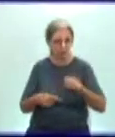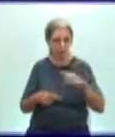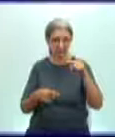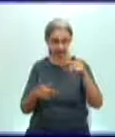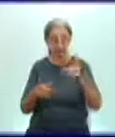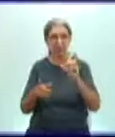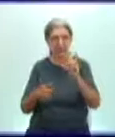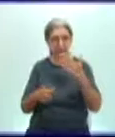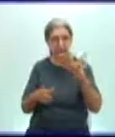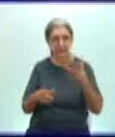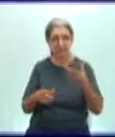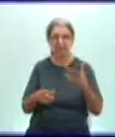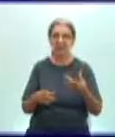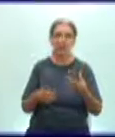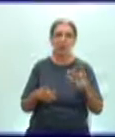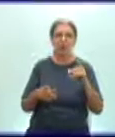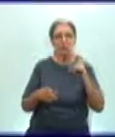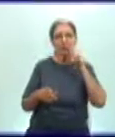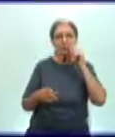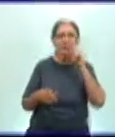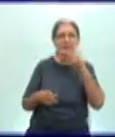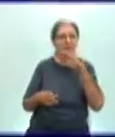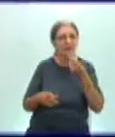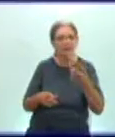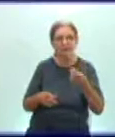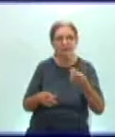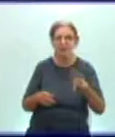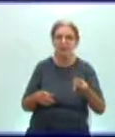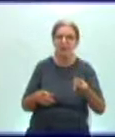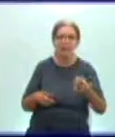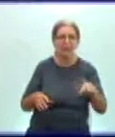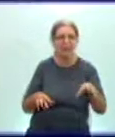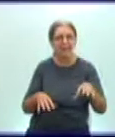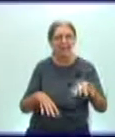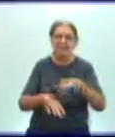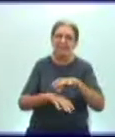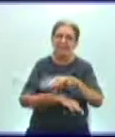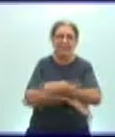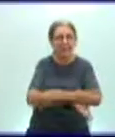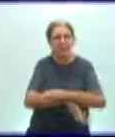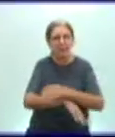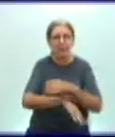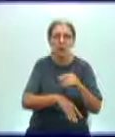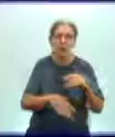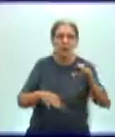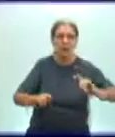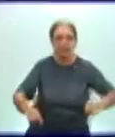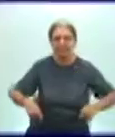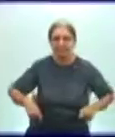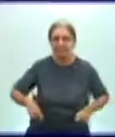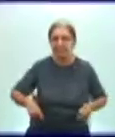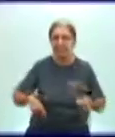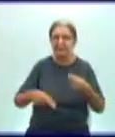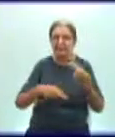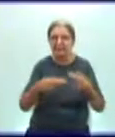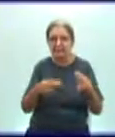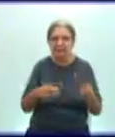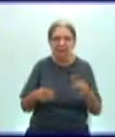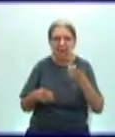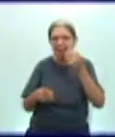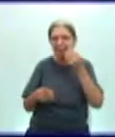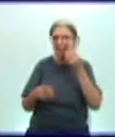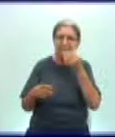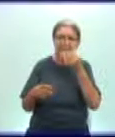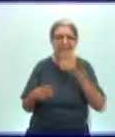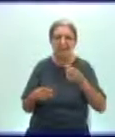Se trataba de un muchacho corriente. En los pantalones se le formaban rodilleras, leía historietas, hacía ruido cuando comía, se